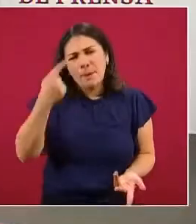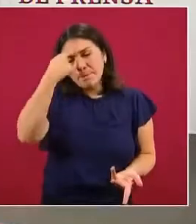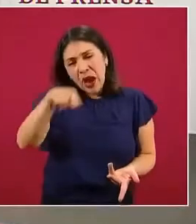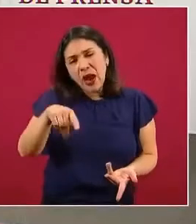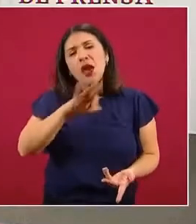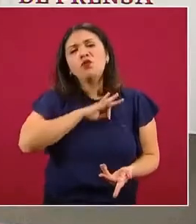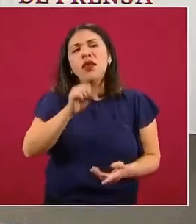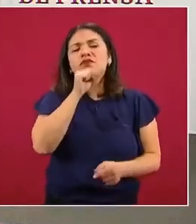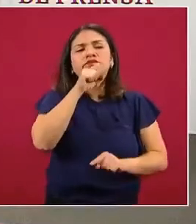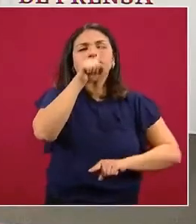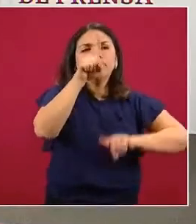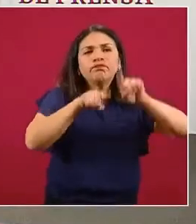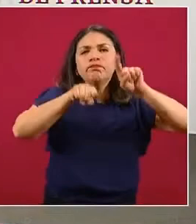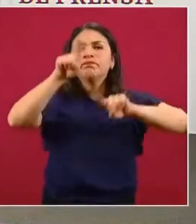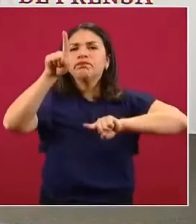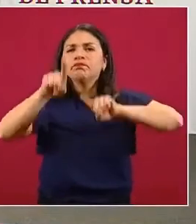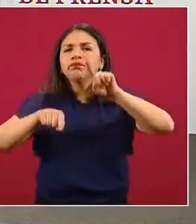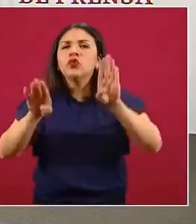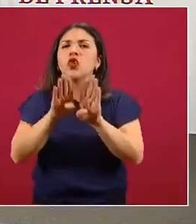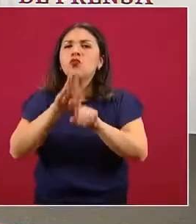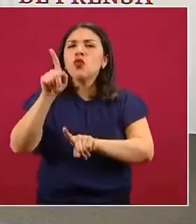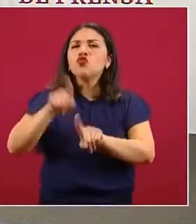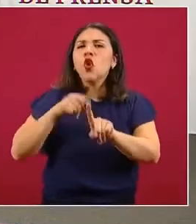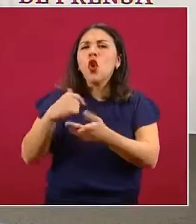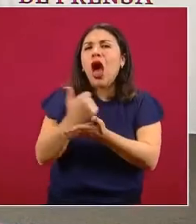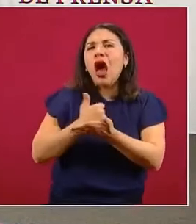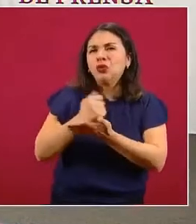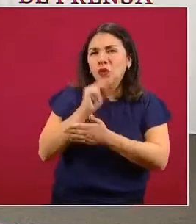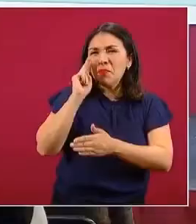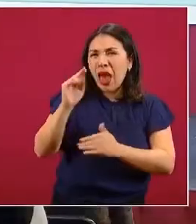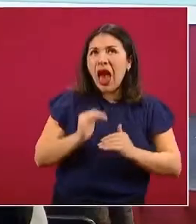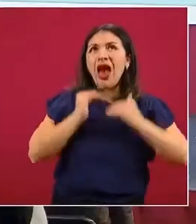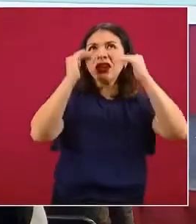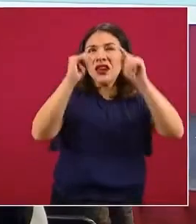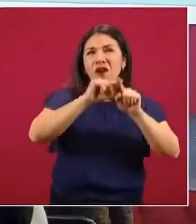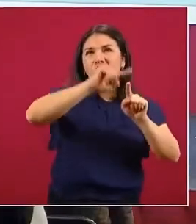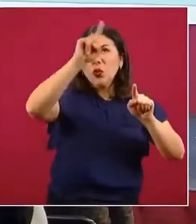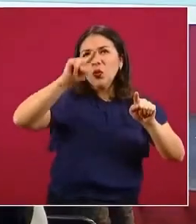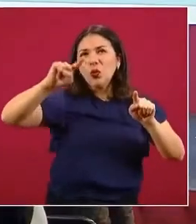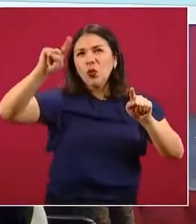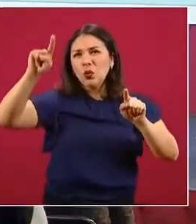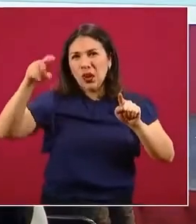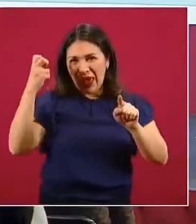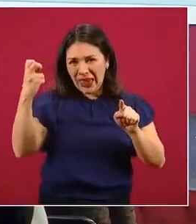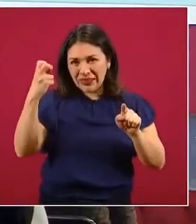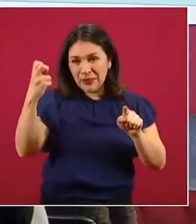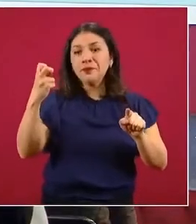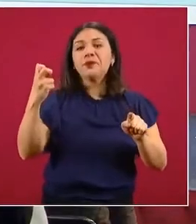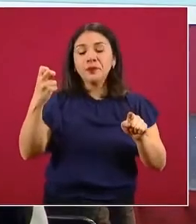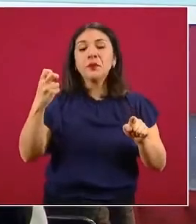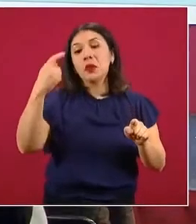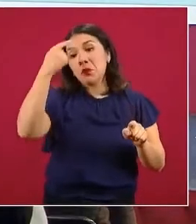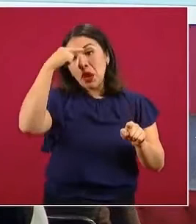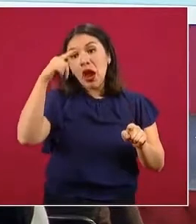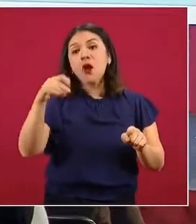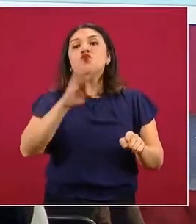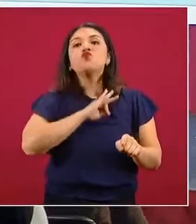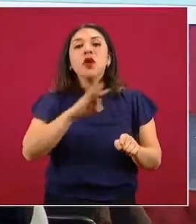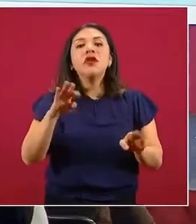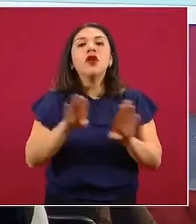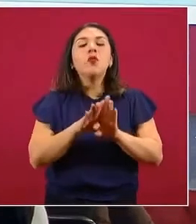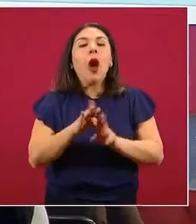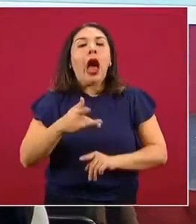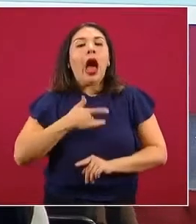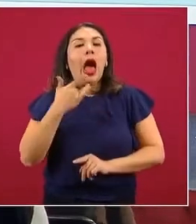poder graficar la curva de color azul que tenemos en la parte superior y entonces podernos acercar de una mejor